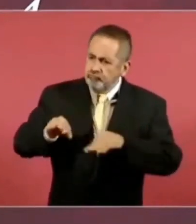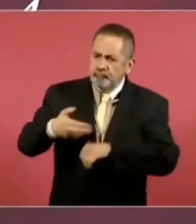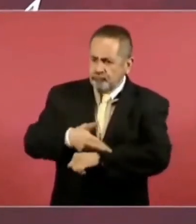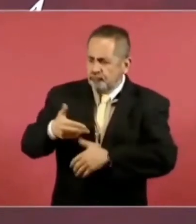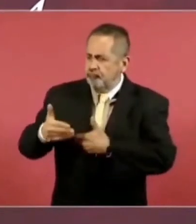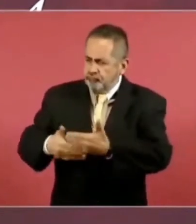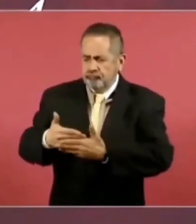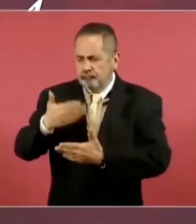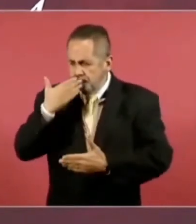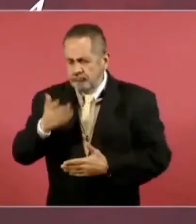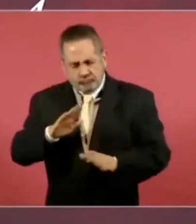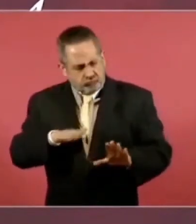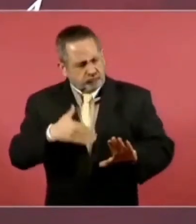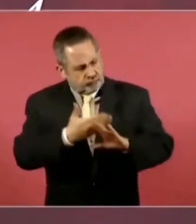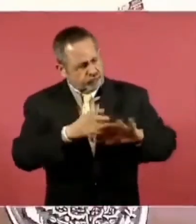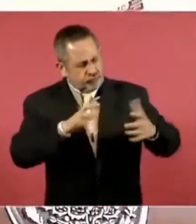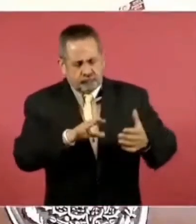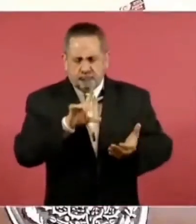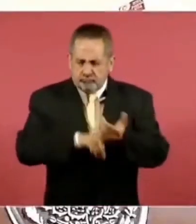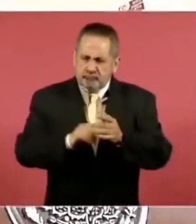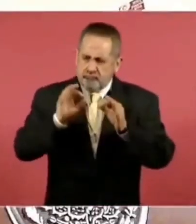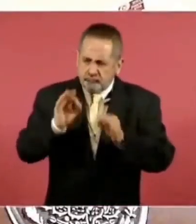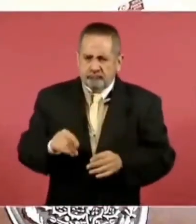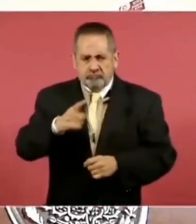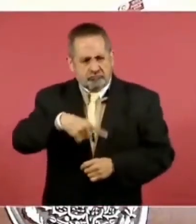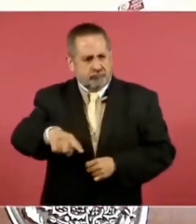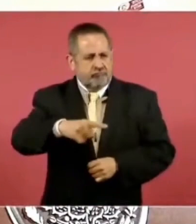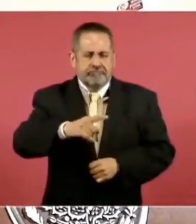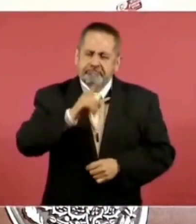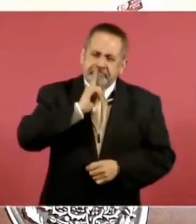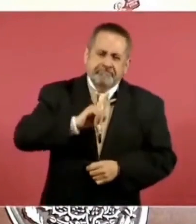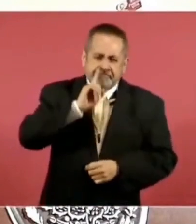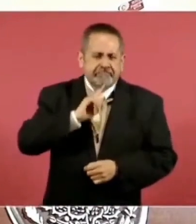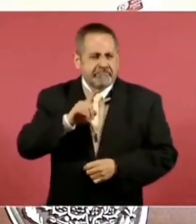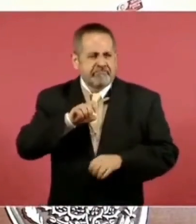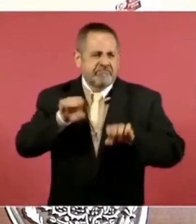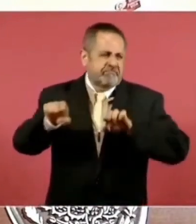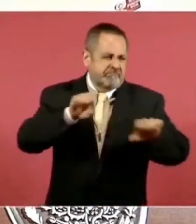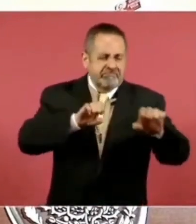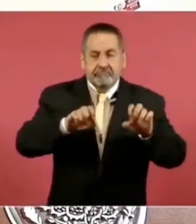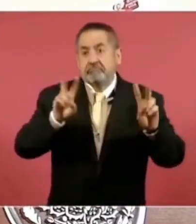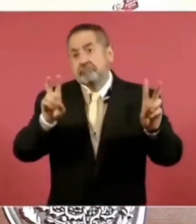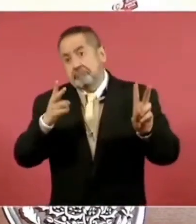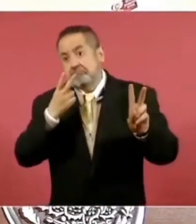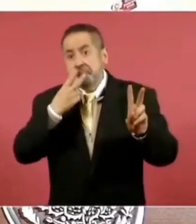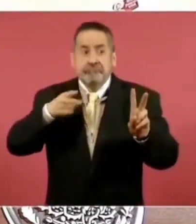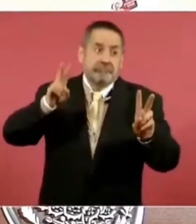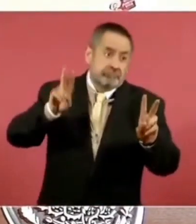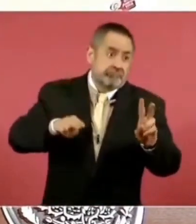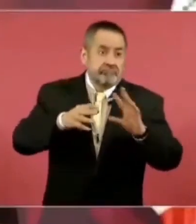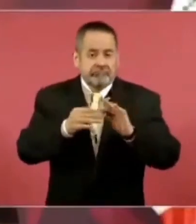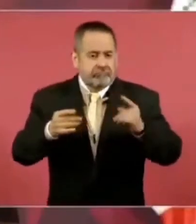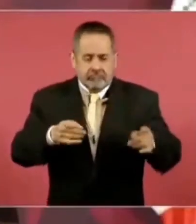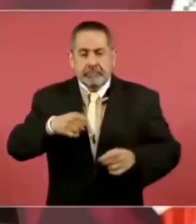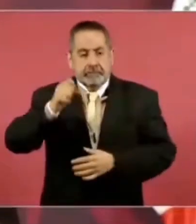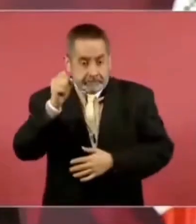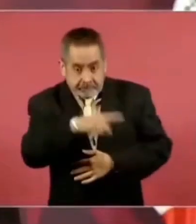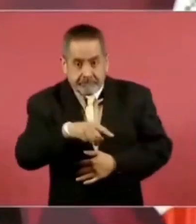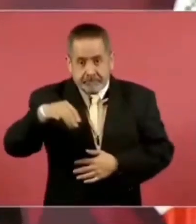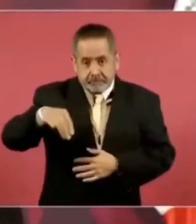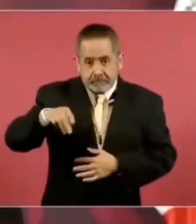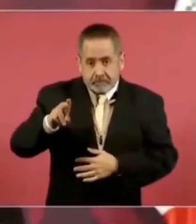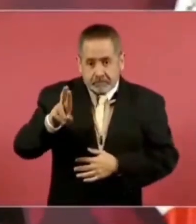en contra de los que crearon la verdad histórica, porque Murillo Karam